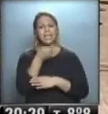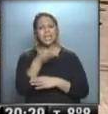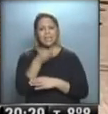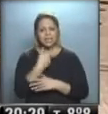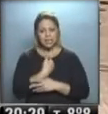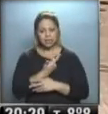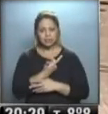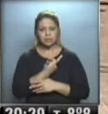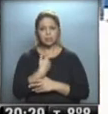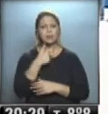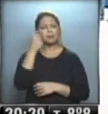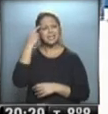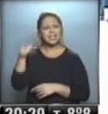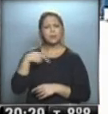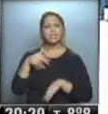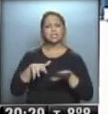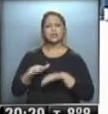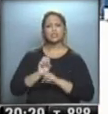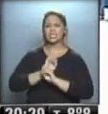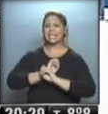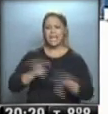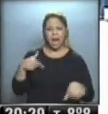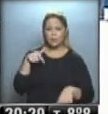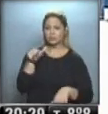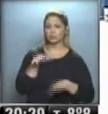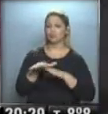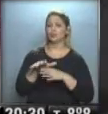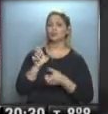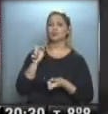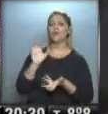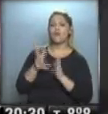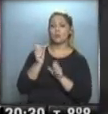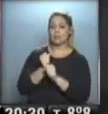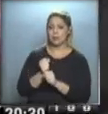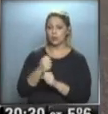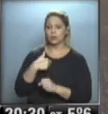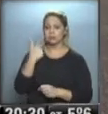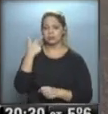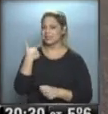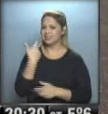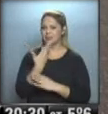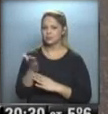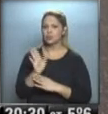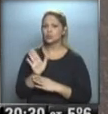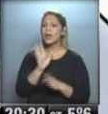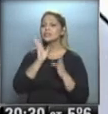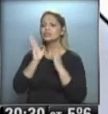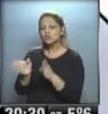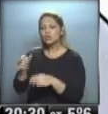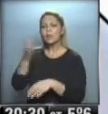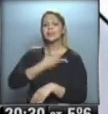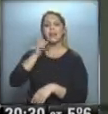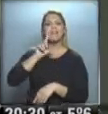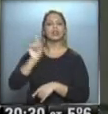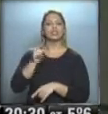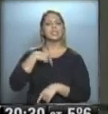arbitrariedad. La verdad que creemos que este es un caso de gravedad institucional. Me parece que acá ya trascendió lo que es solamente Fernando Carrera. Me parece que